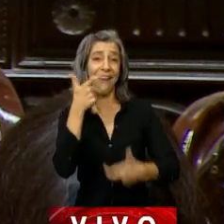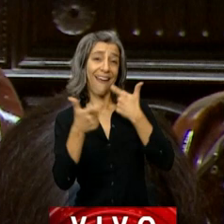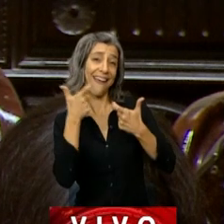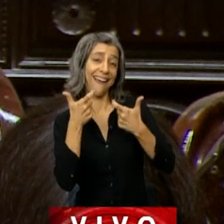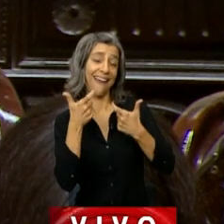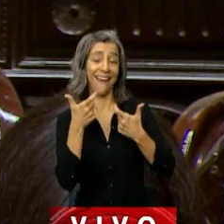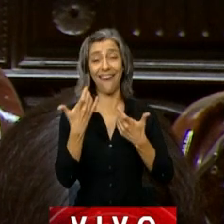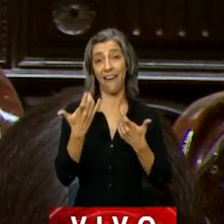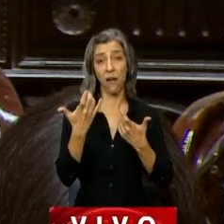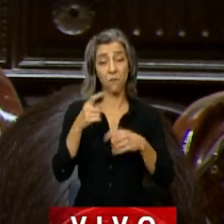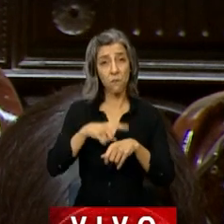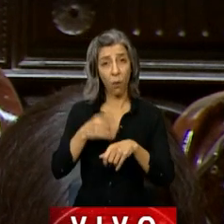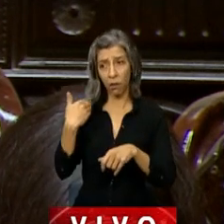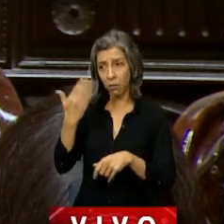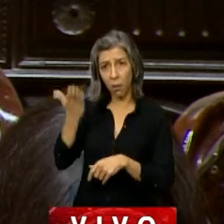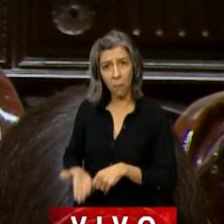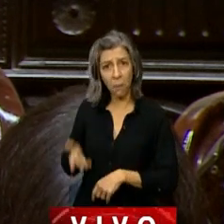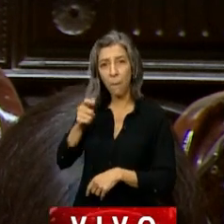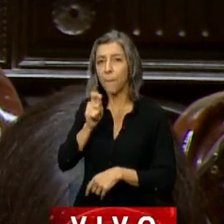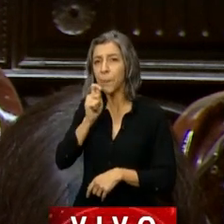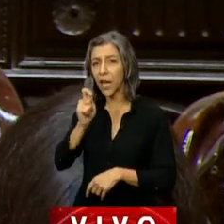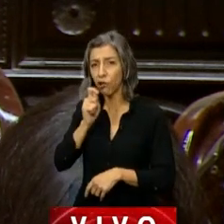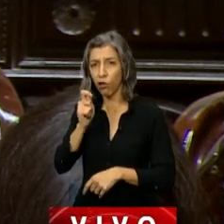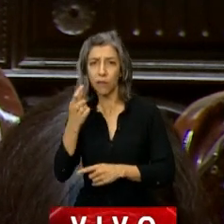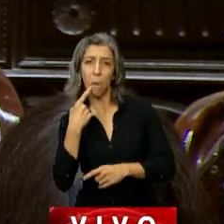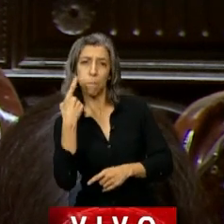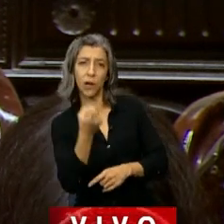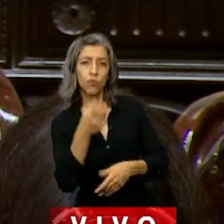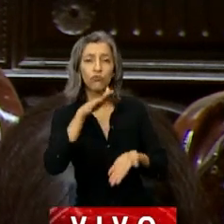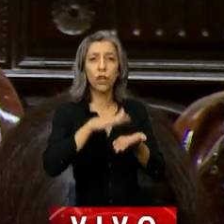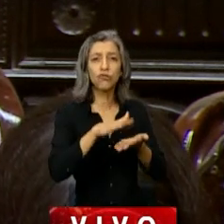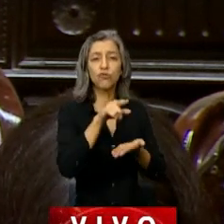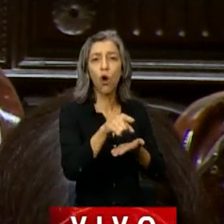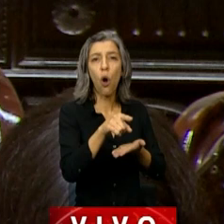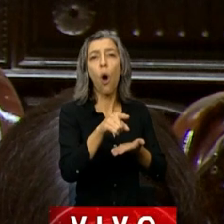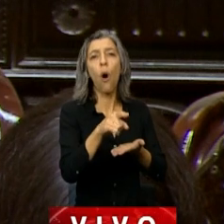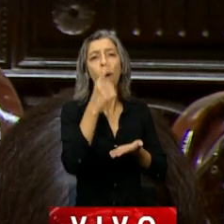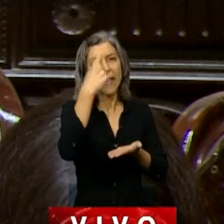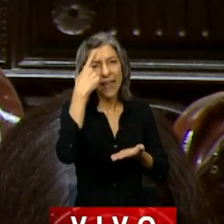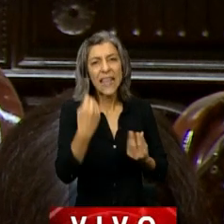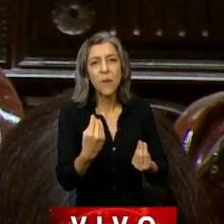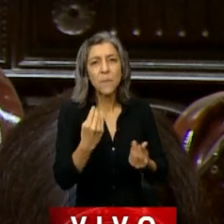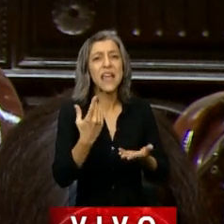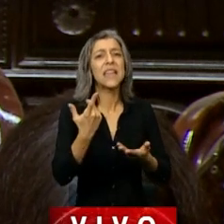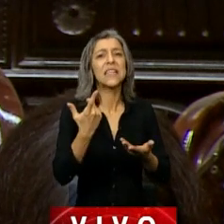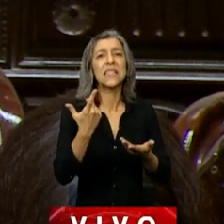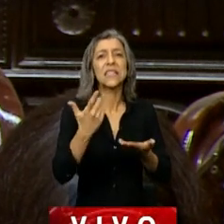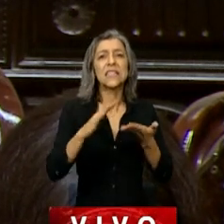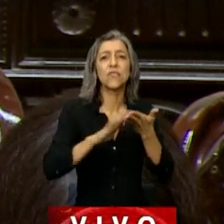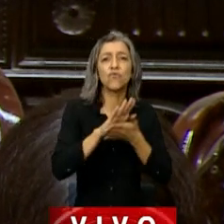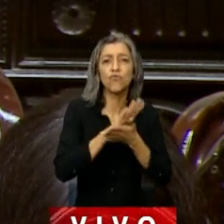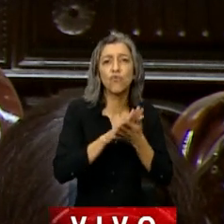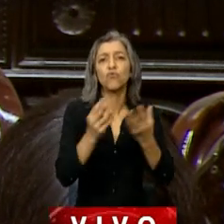irónica, la pregunta de un periodista sobre qué se tenía pensado hacer con respecto a la inflación, porque